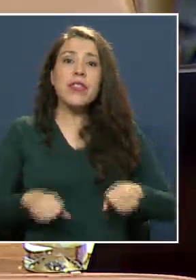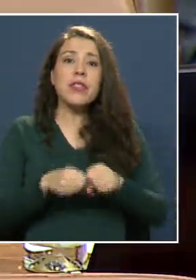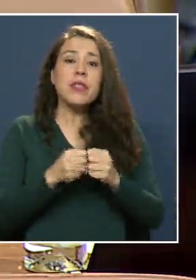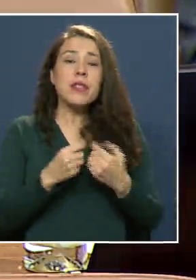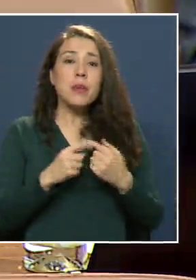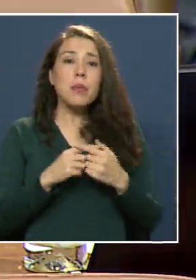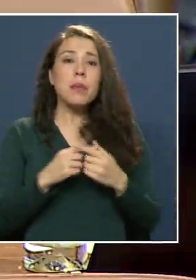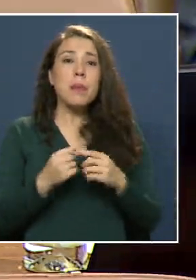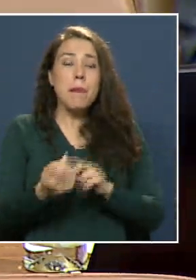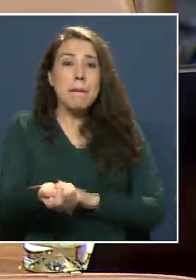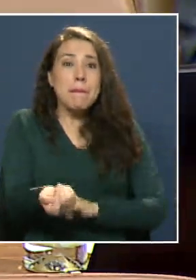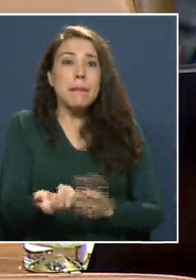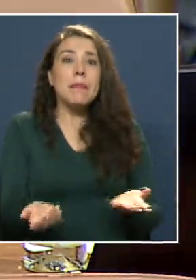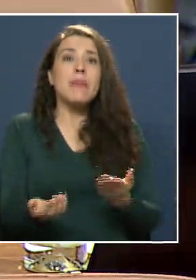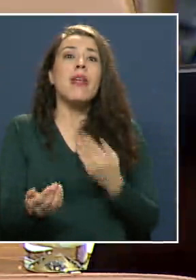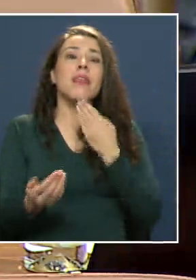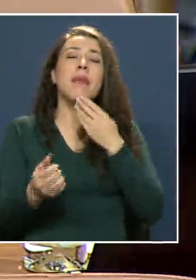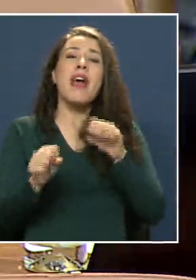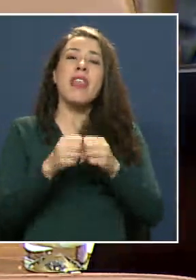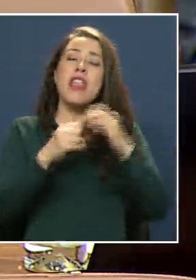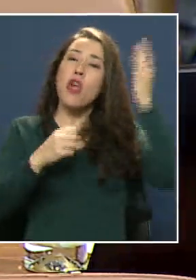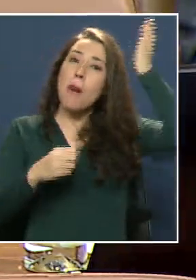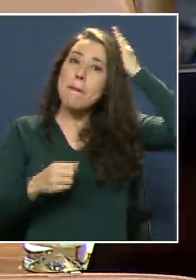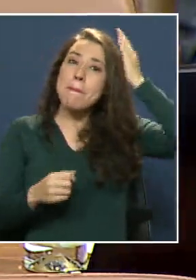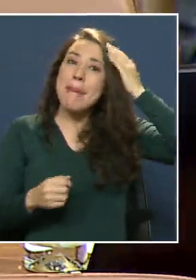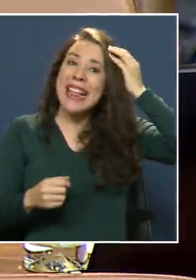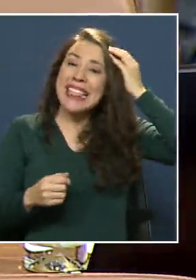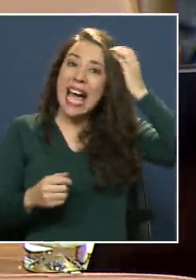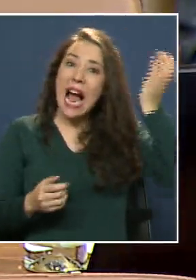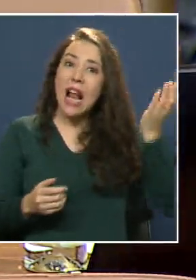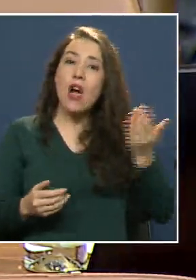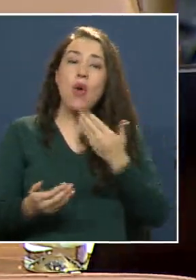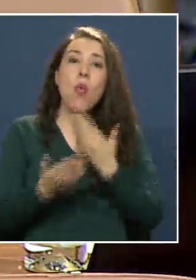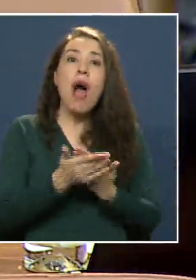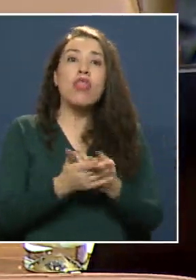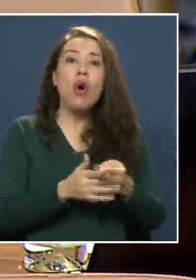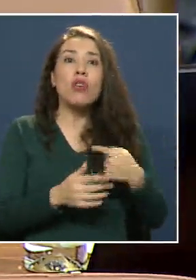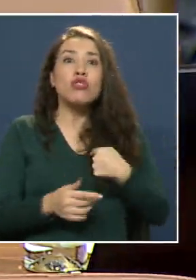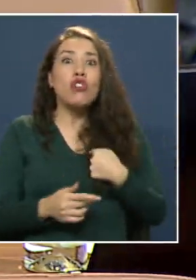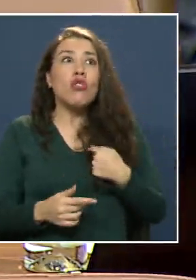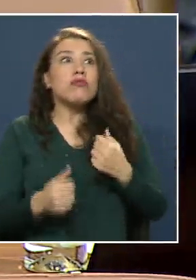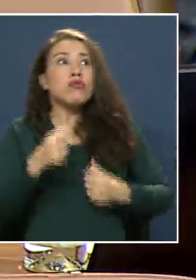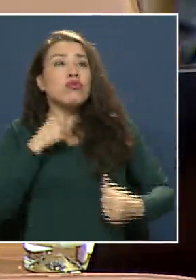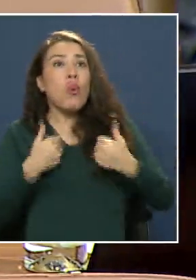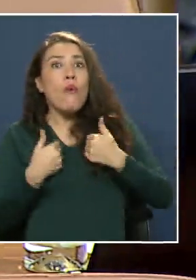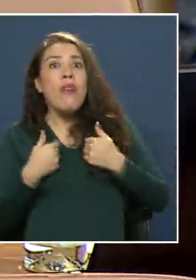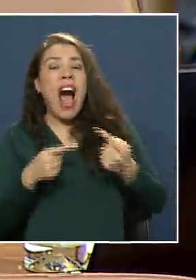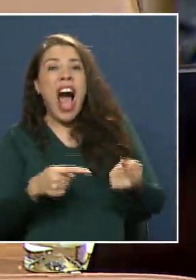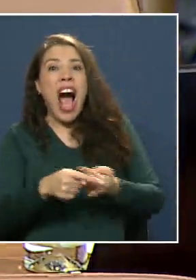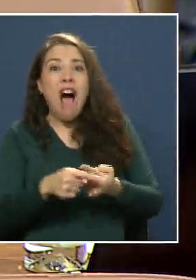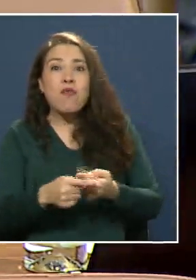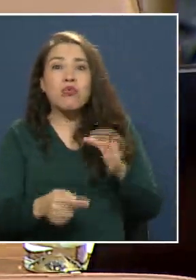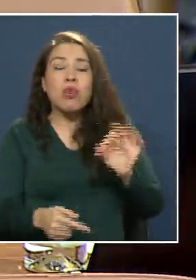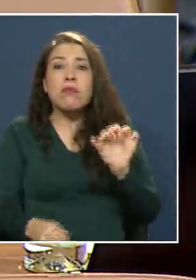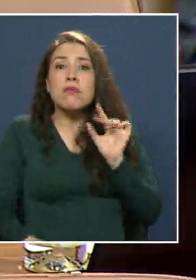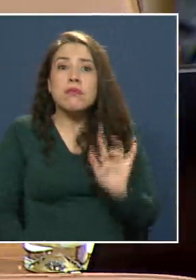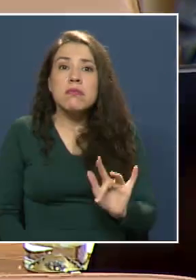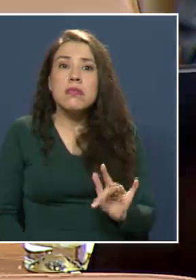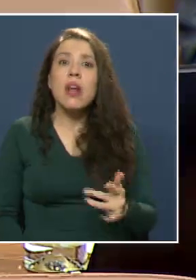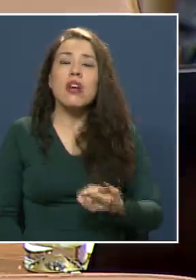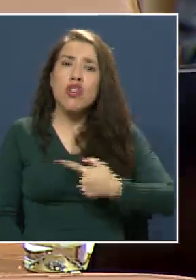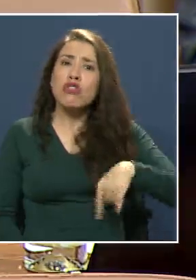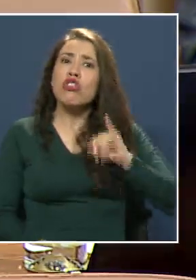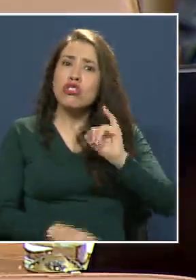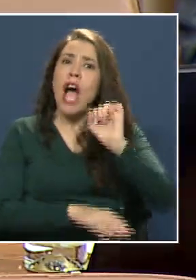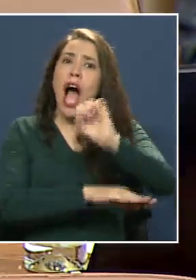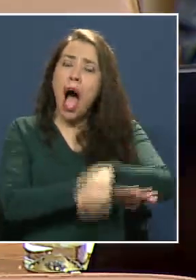biológico, daño mental, cuando ha sido víctima de un abuso. ¿Por qué nosotros aprobamos la